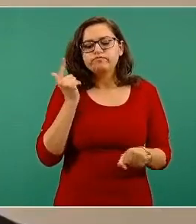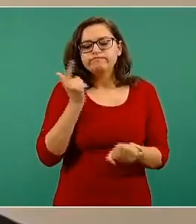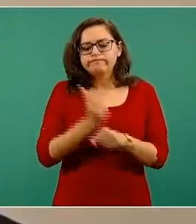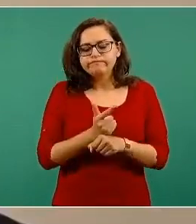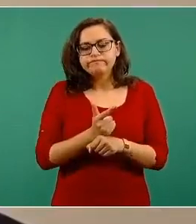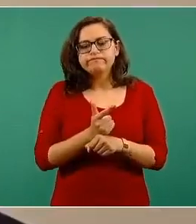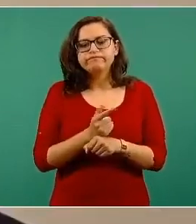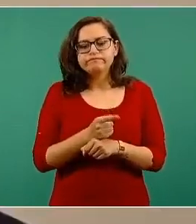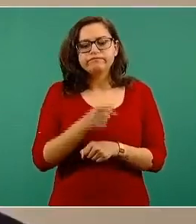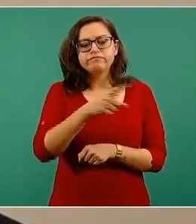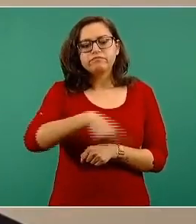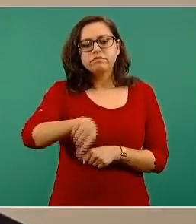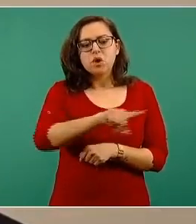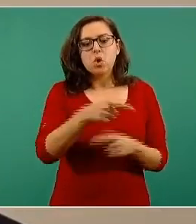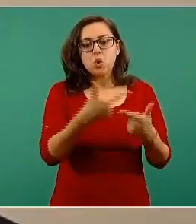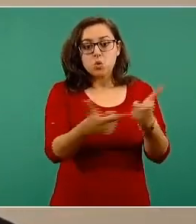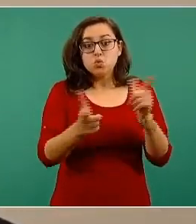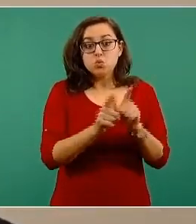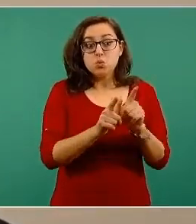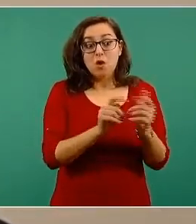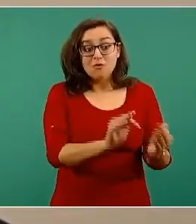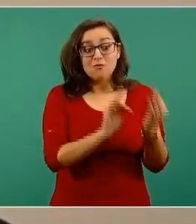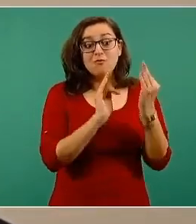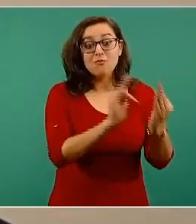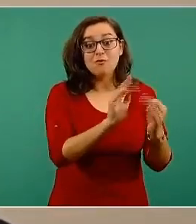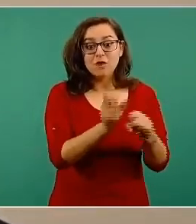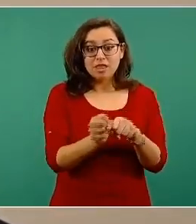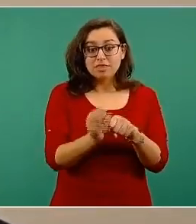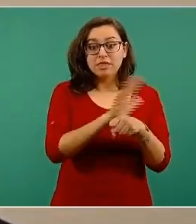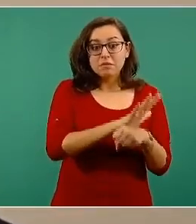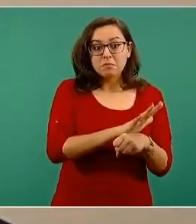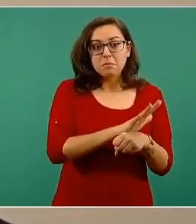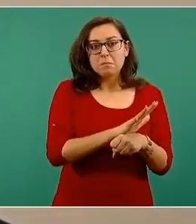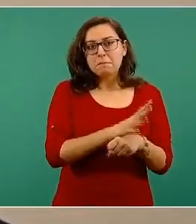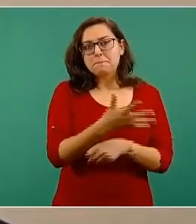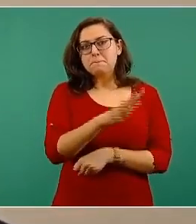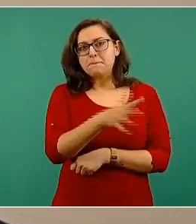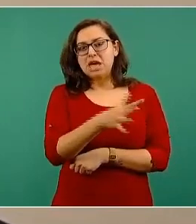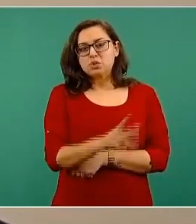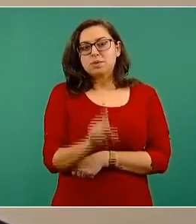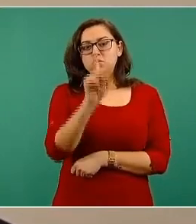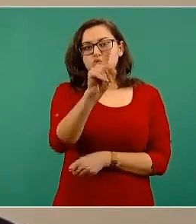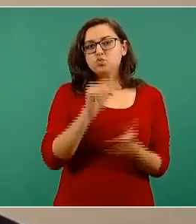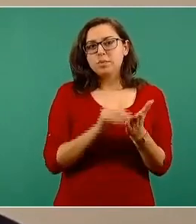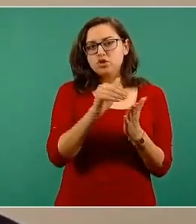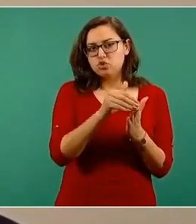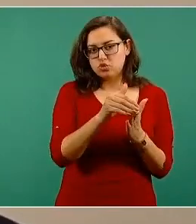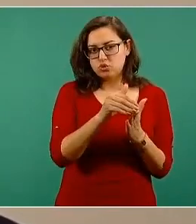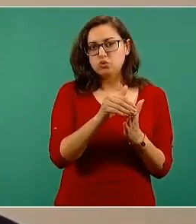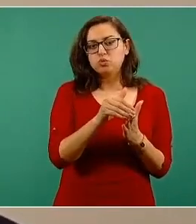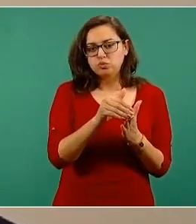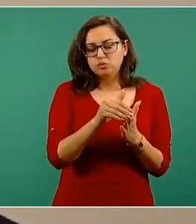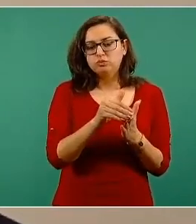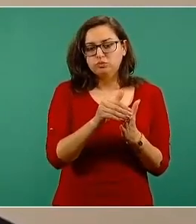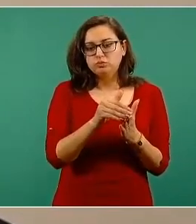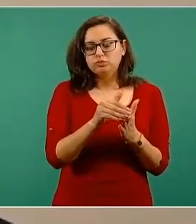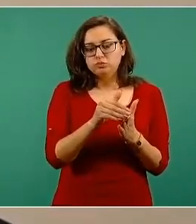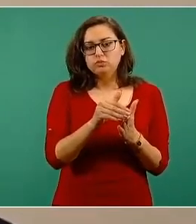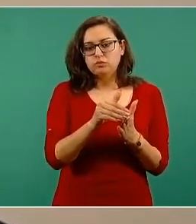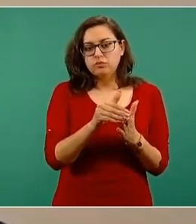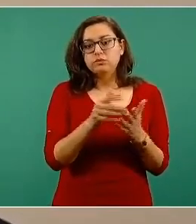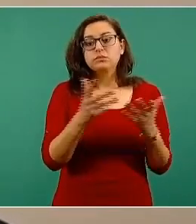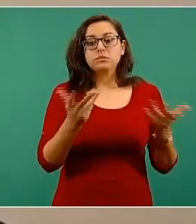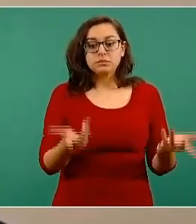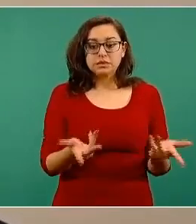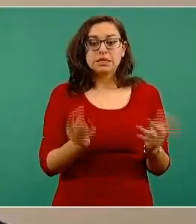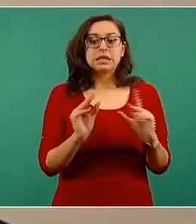este grupo podrían estar cerca o poco menos del 1,000,000 de trabajadores. Obviamente esto es tomando